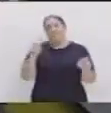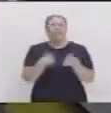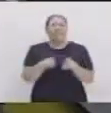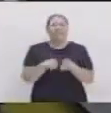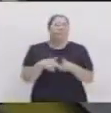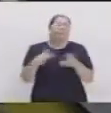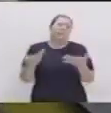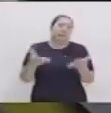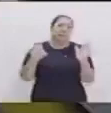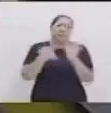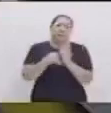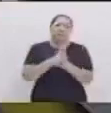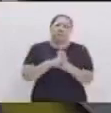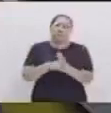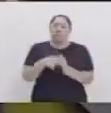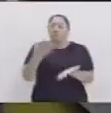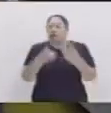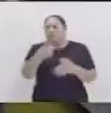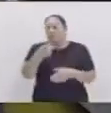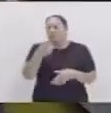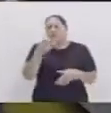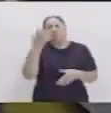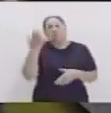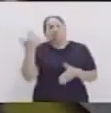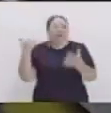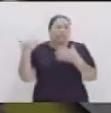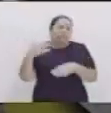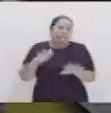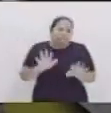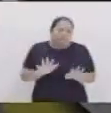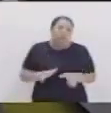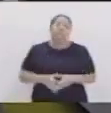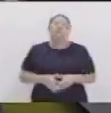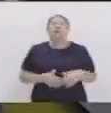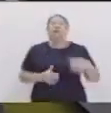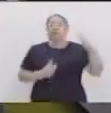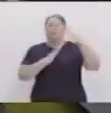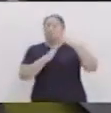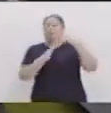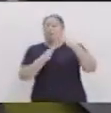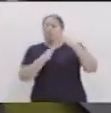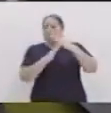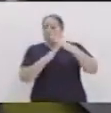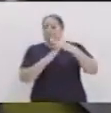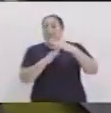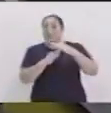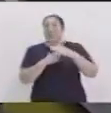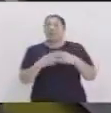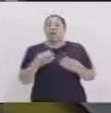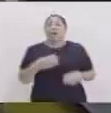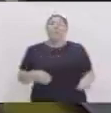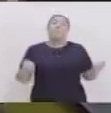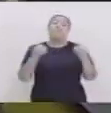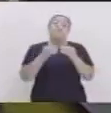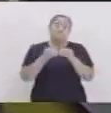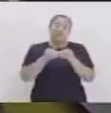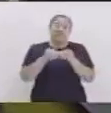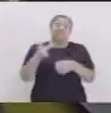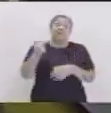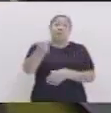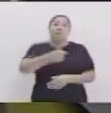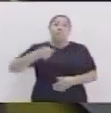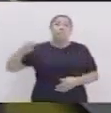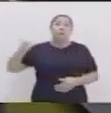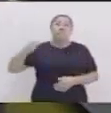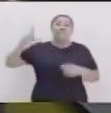podemos verlo, por ejemplo, no sé si les ha pasado, que luego de que pase mediodía y que es cuando más le está pegando el sol a la puerta de